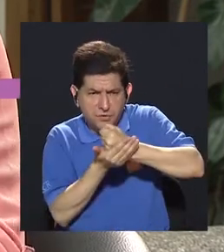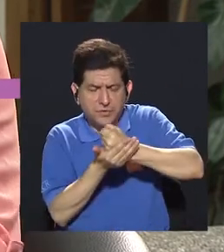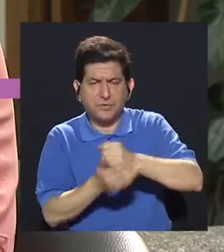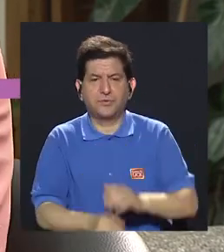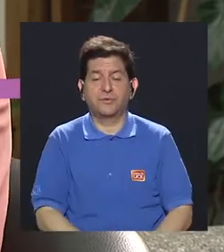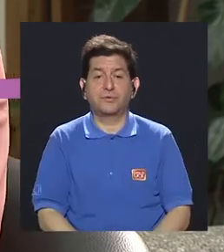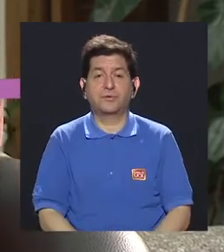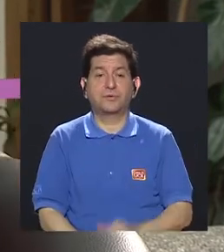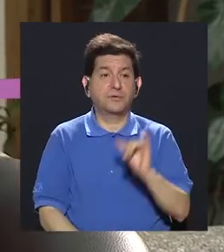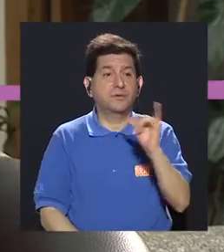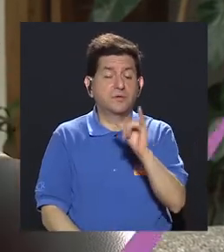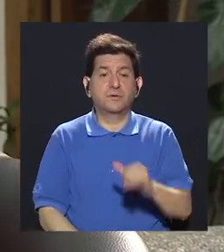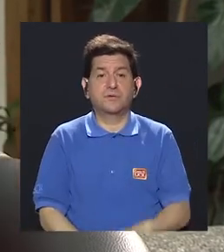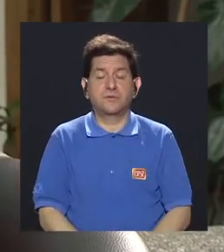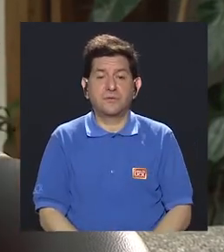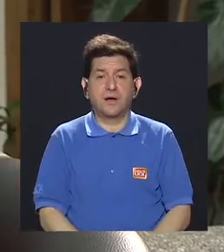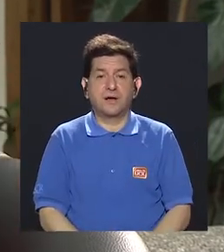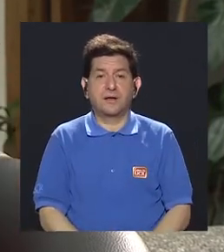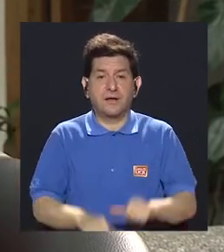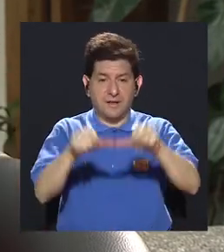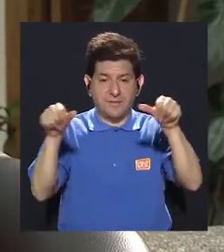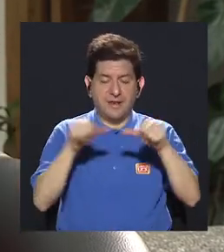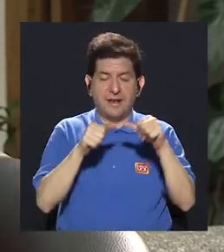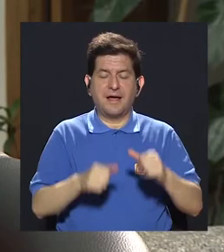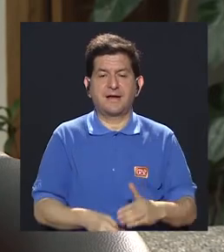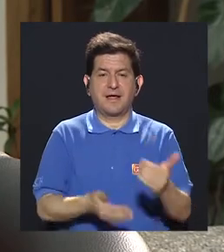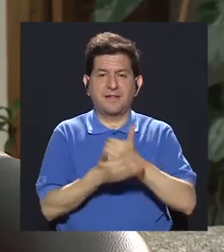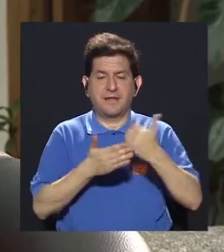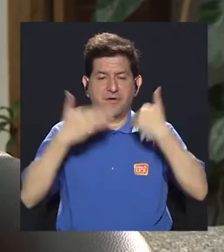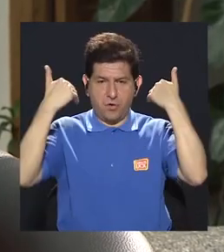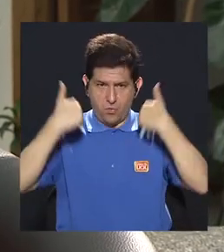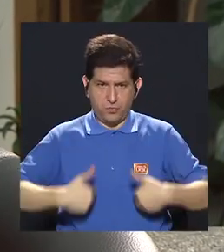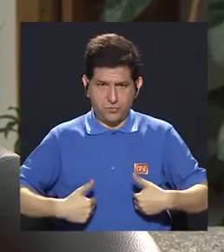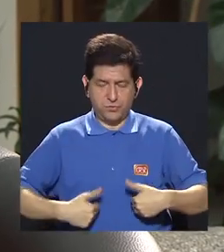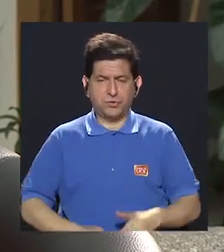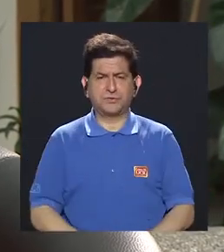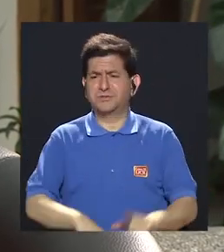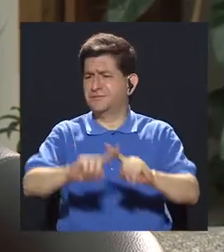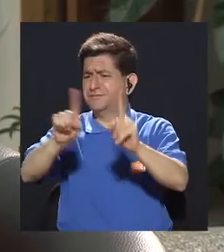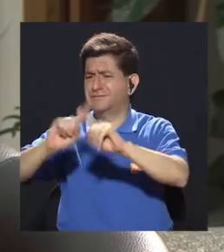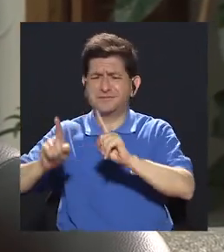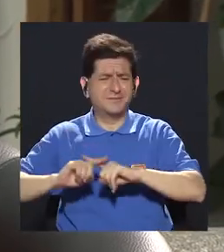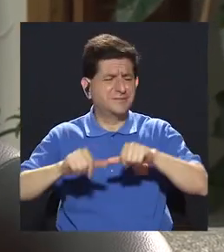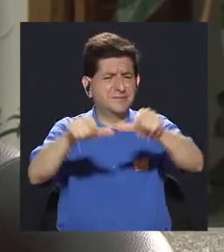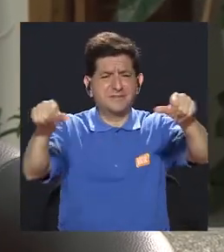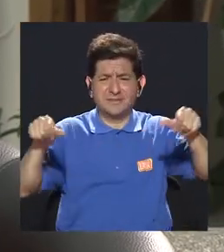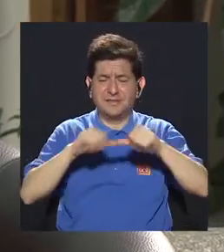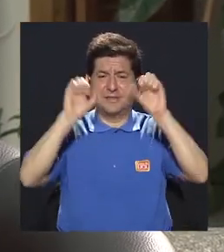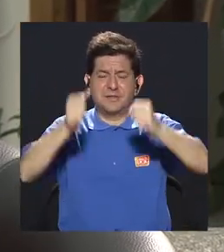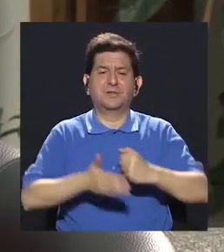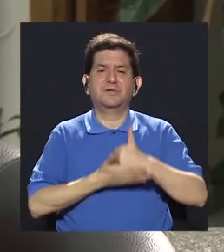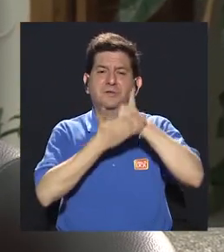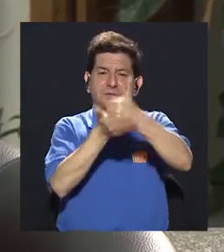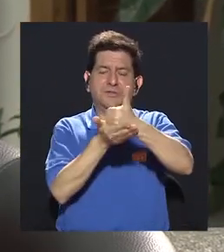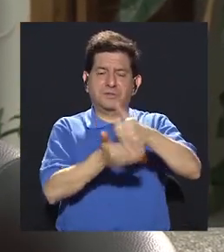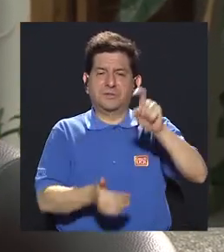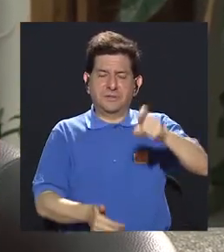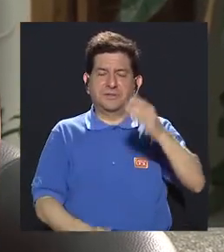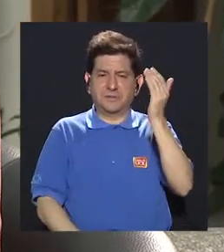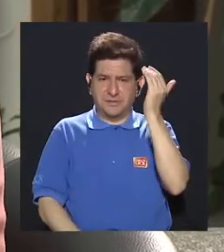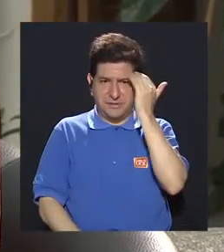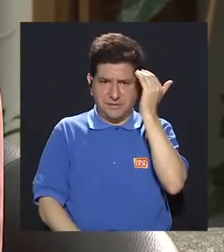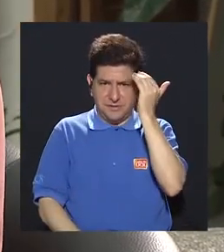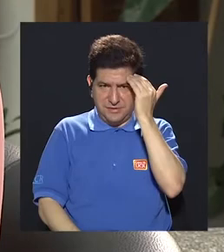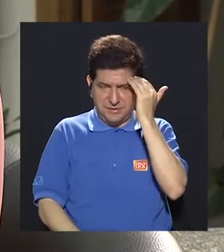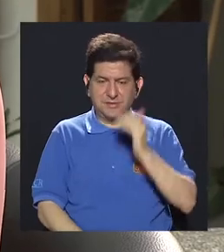en comunicación. Hemos tenido de recursos humanos también. Entonces, en realidad, son muchas las áreas en las que nos pueden colaborar.